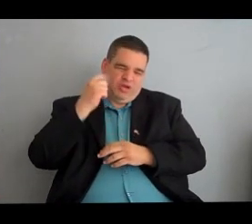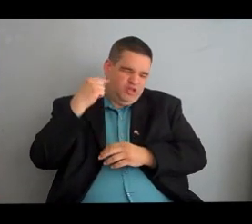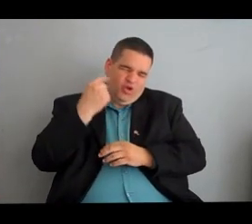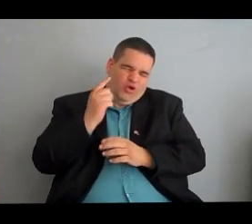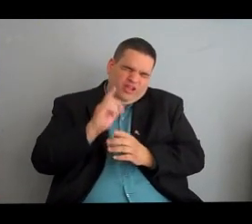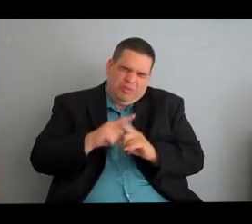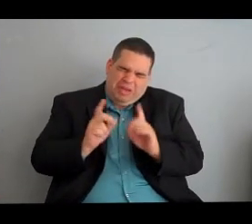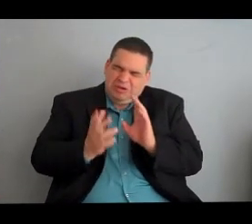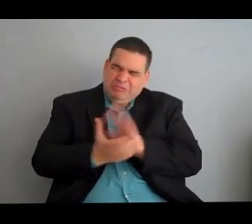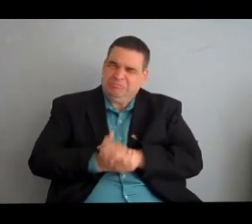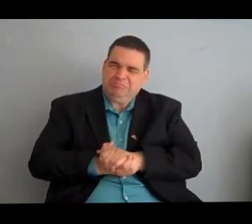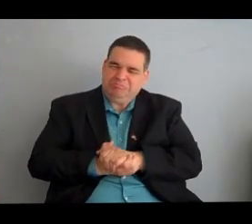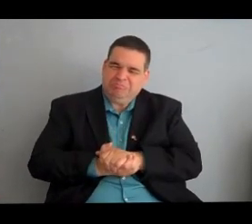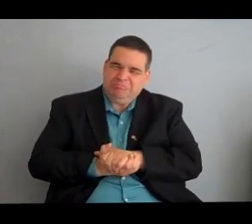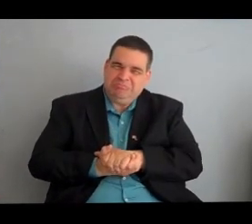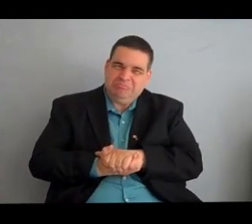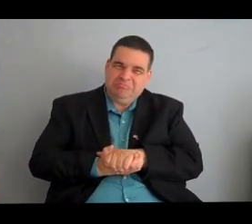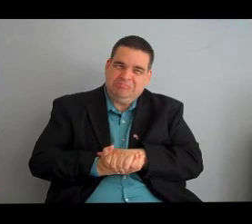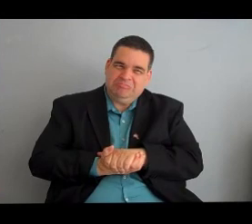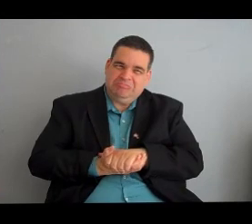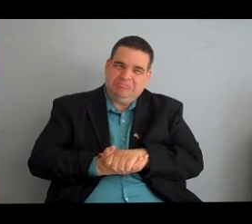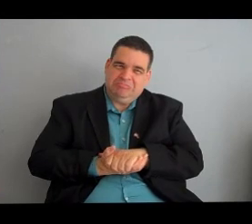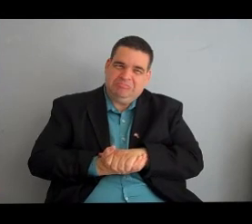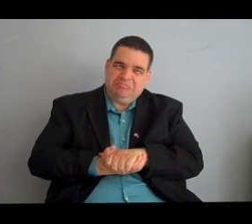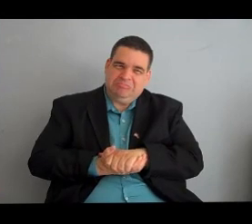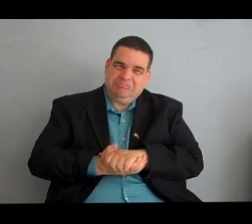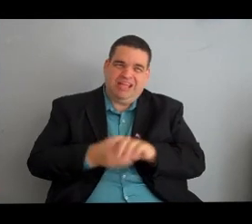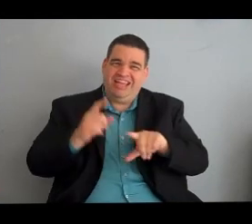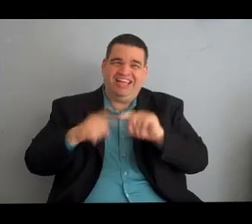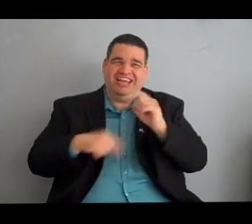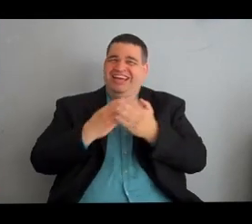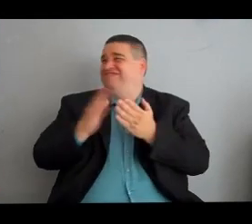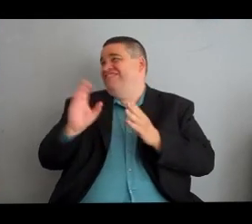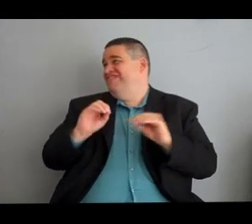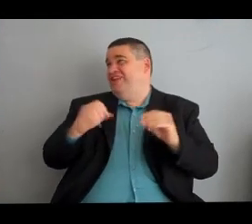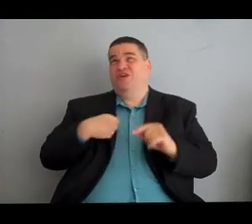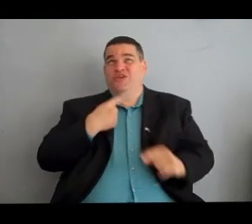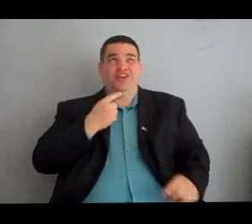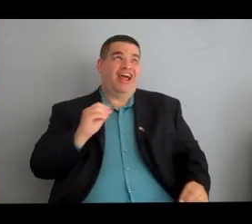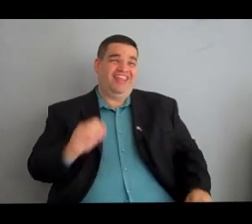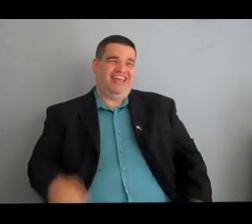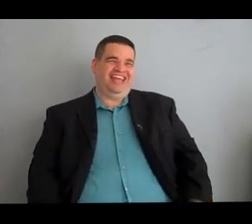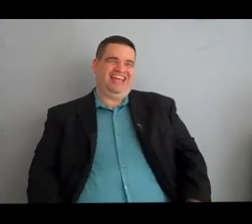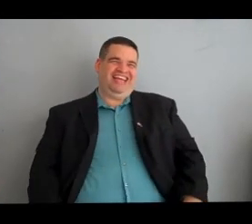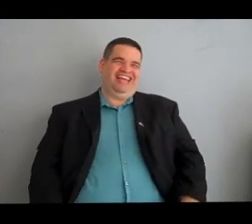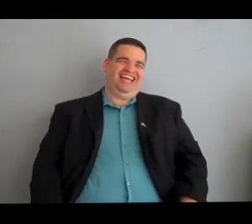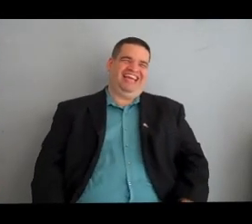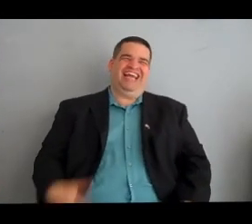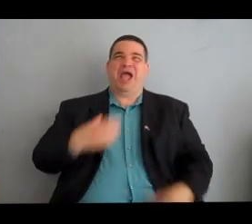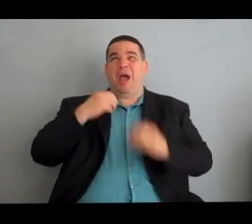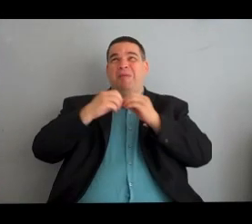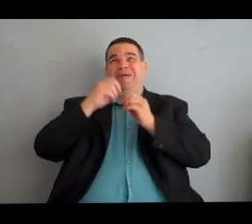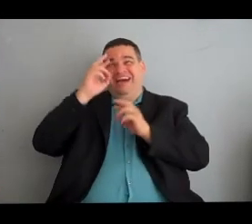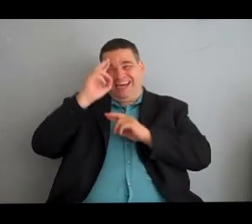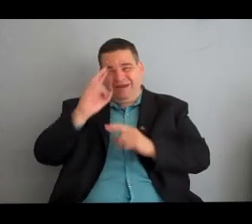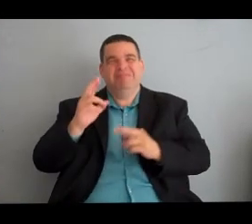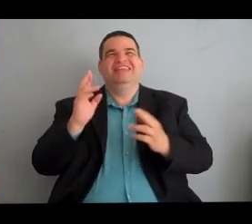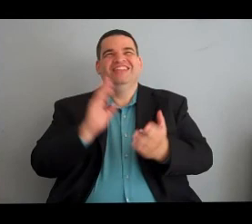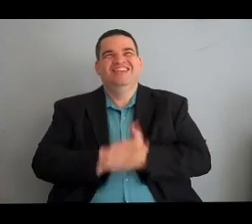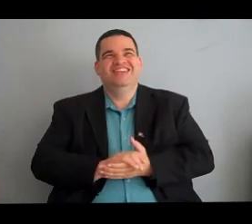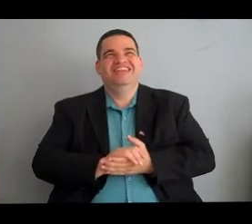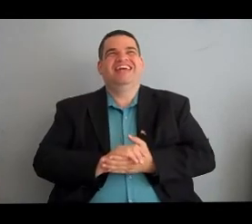podemos discriminar. ¿Cómo? No, no. Por favor, más respeto. Mira, cuéntanos, Palo